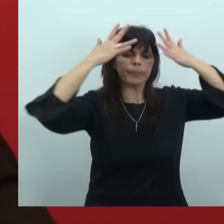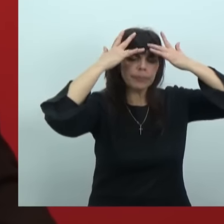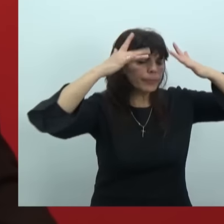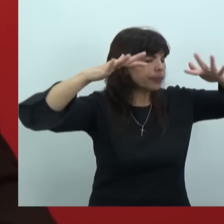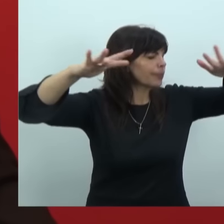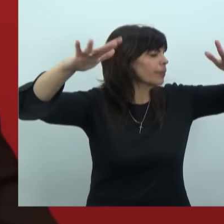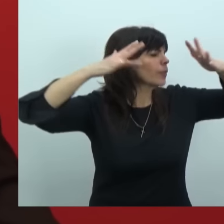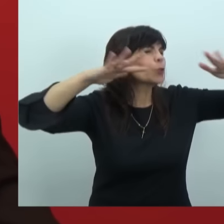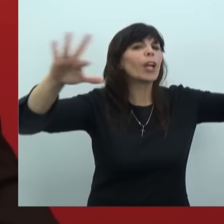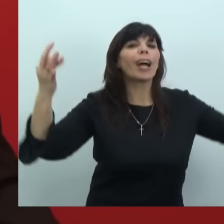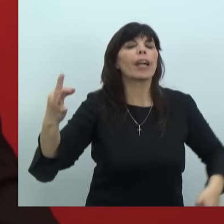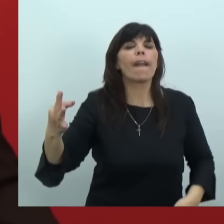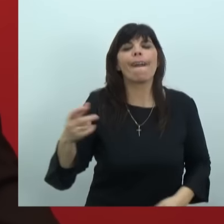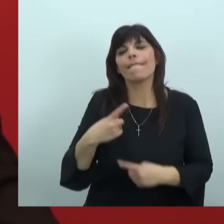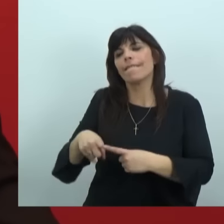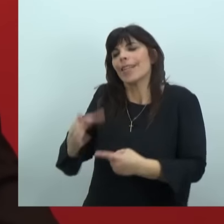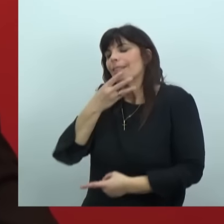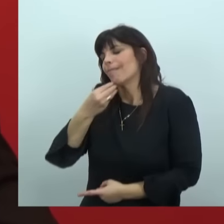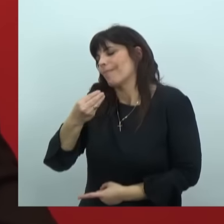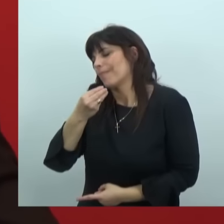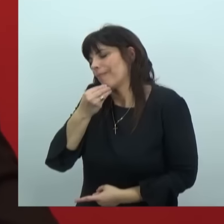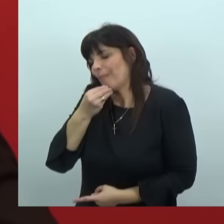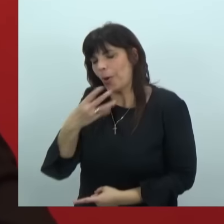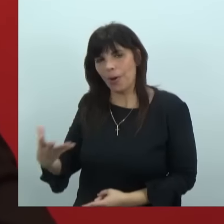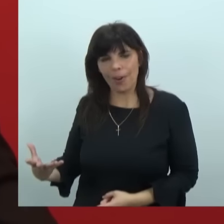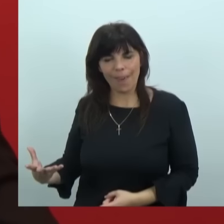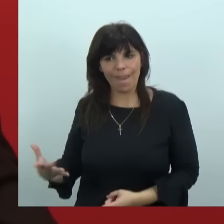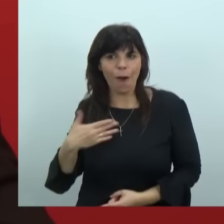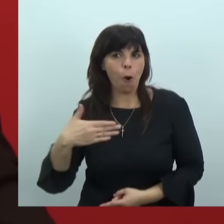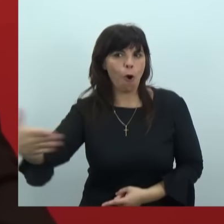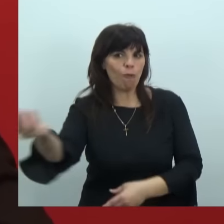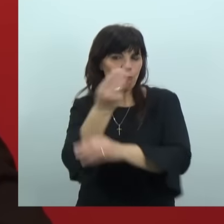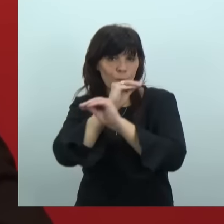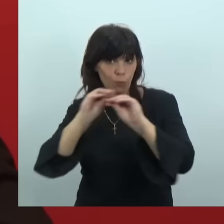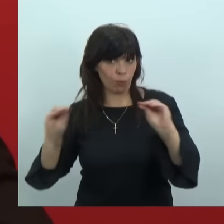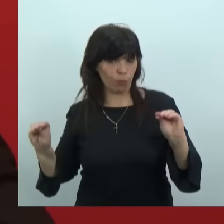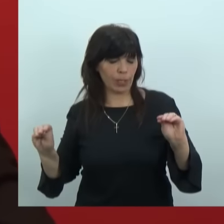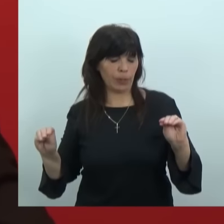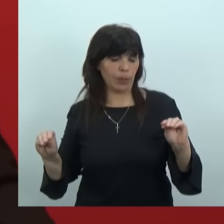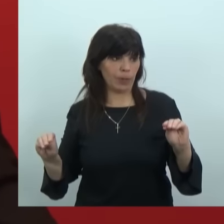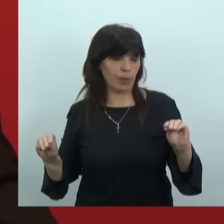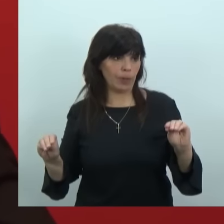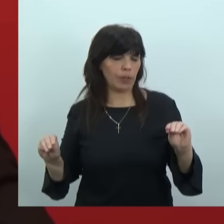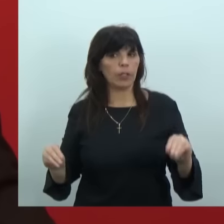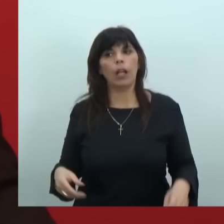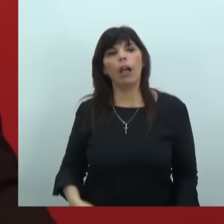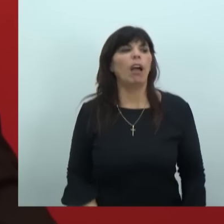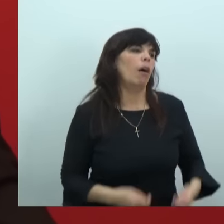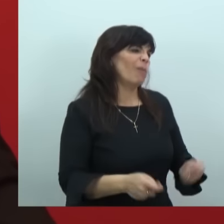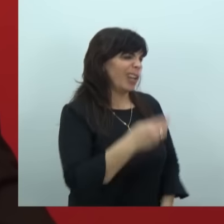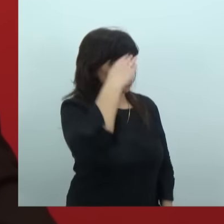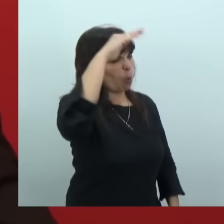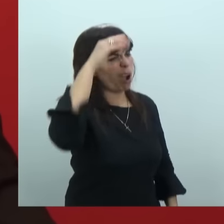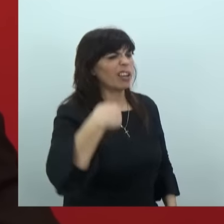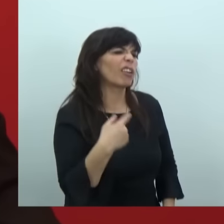Sueña cosas lindas. Sueña de un futuro mejor. Tú dices, no, es que, por el amor de Dios, come on,